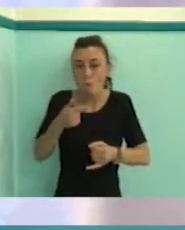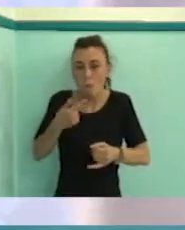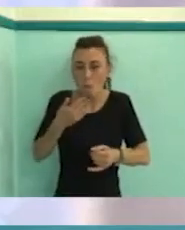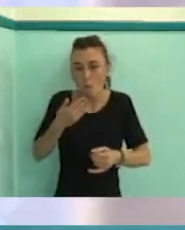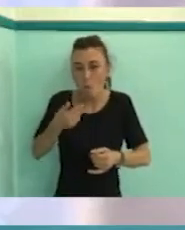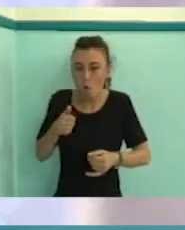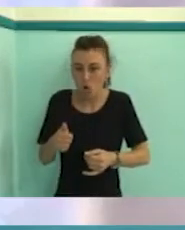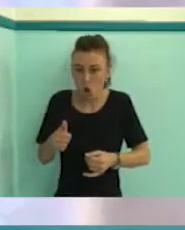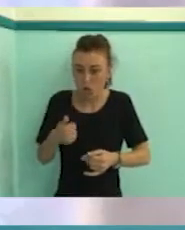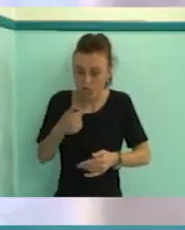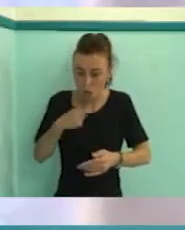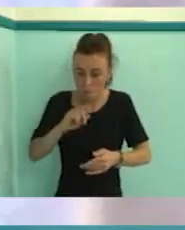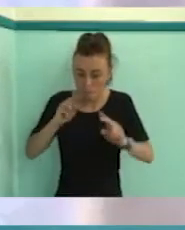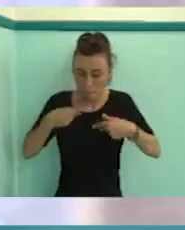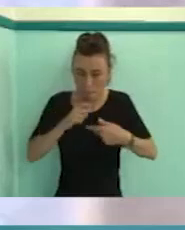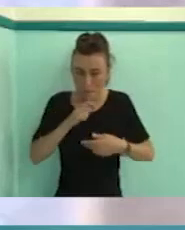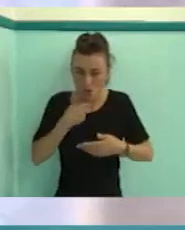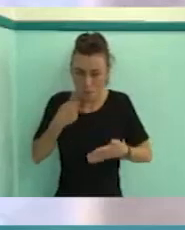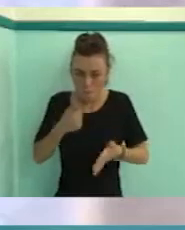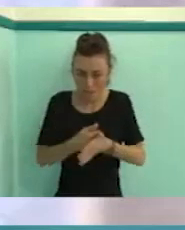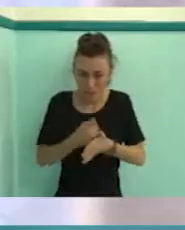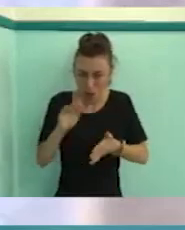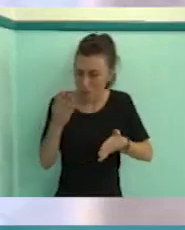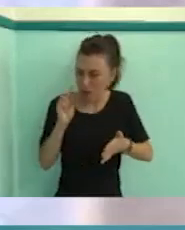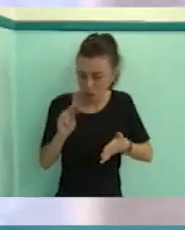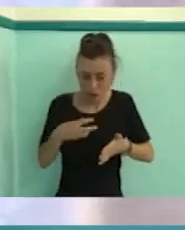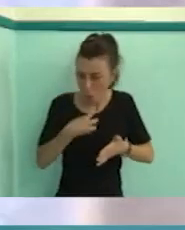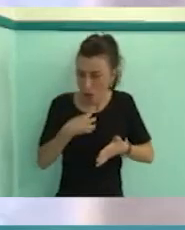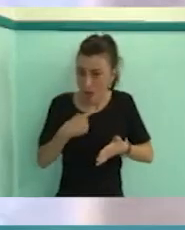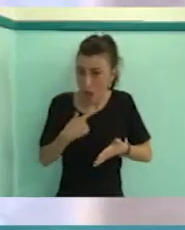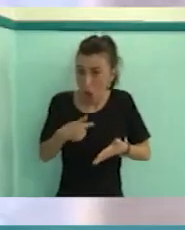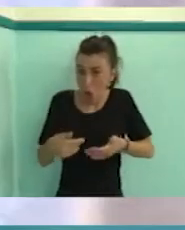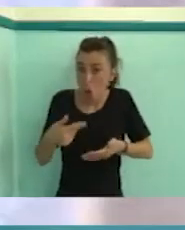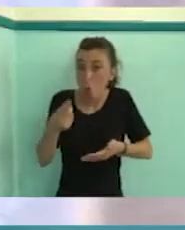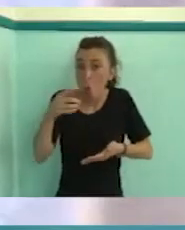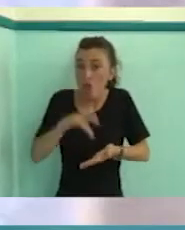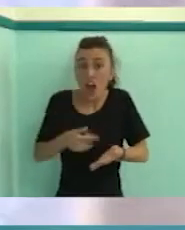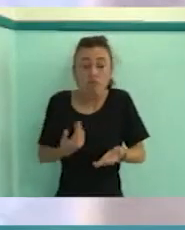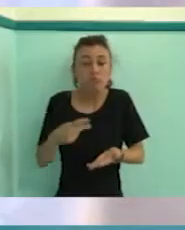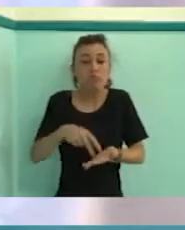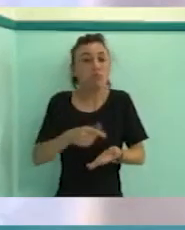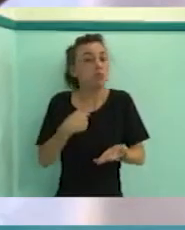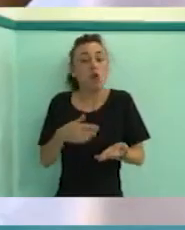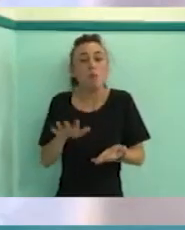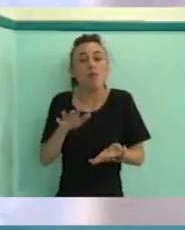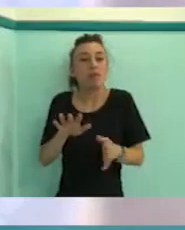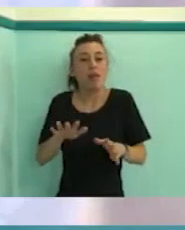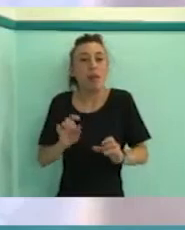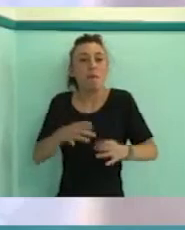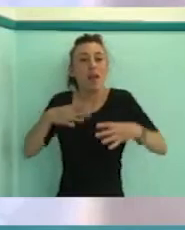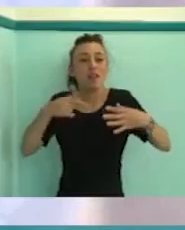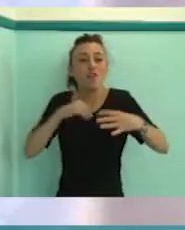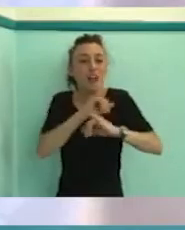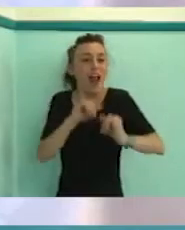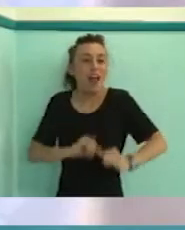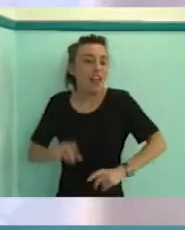Me odio máximo y no me puedo mirar en el espejo Pero va a llegar un día en el que me voy a levantar y y genuinamente voy a ser superfeliz sea no va a